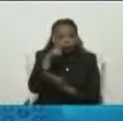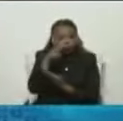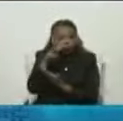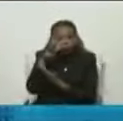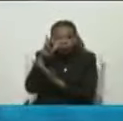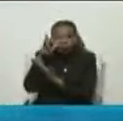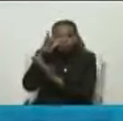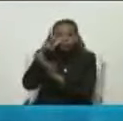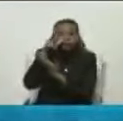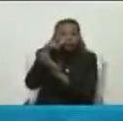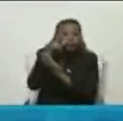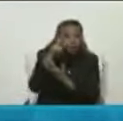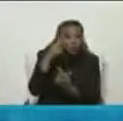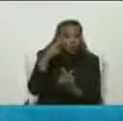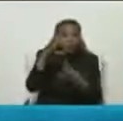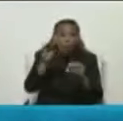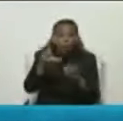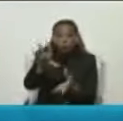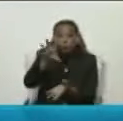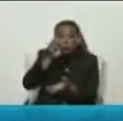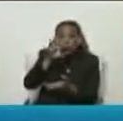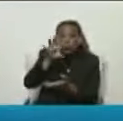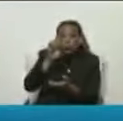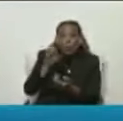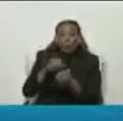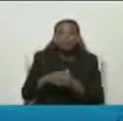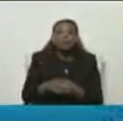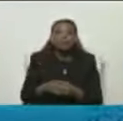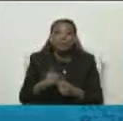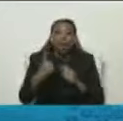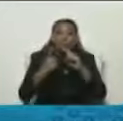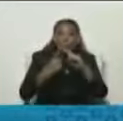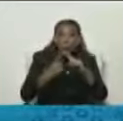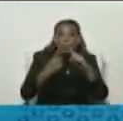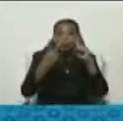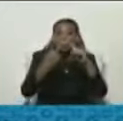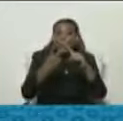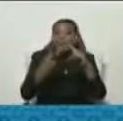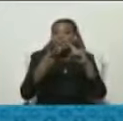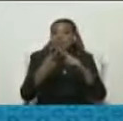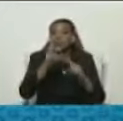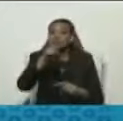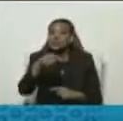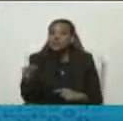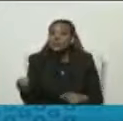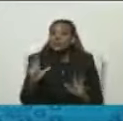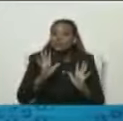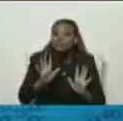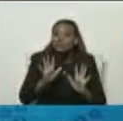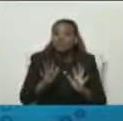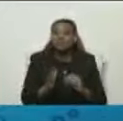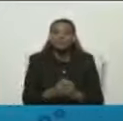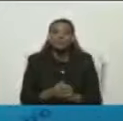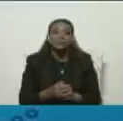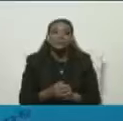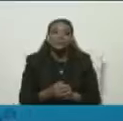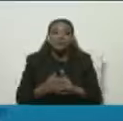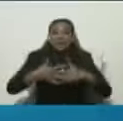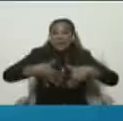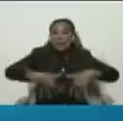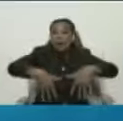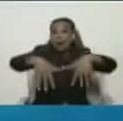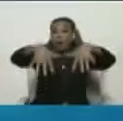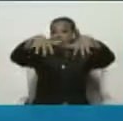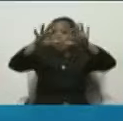mostrando. A la cuenta de tres dije, ¿verdad? ¿Ah? Y hacemos la ola de aquí a